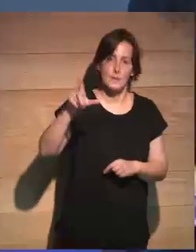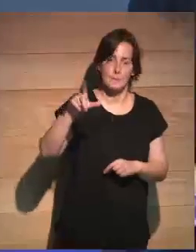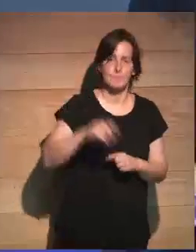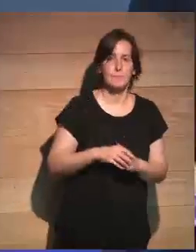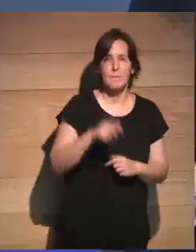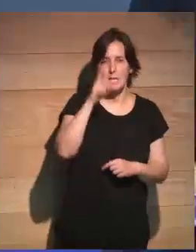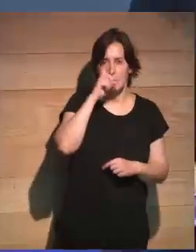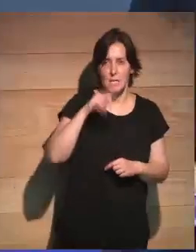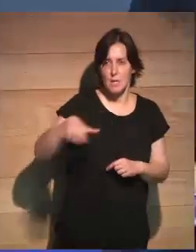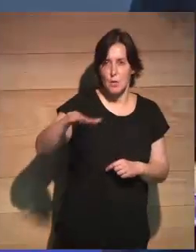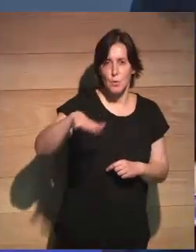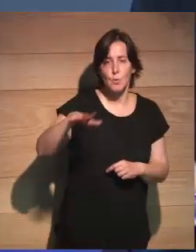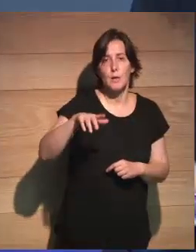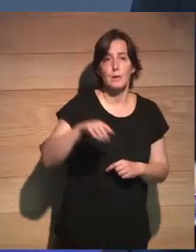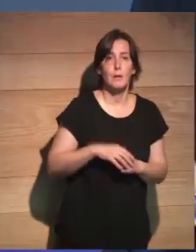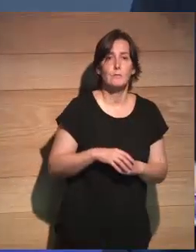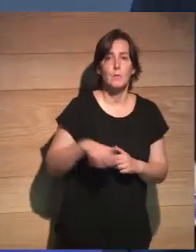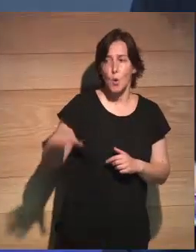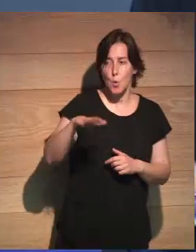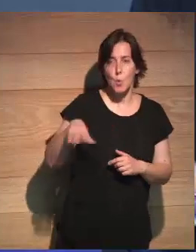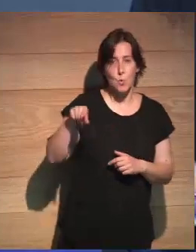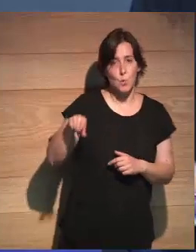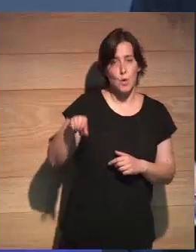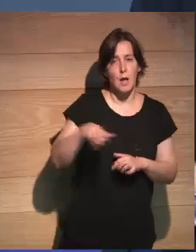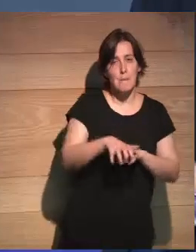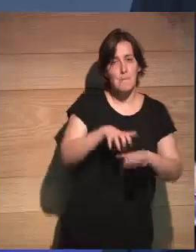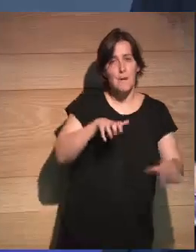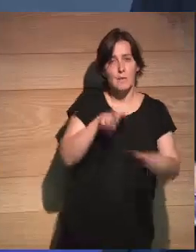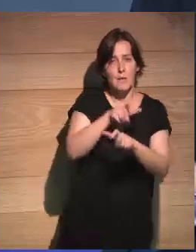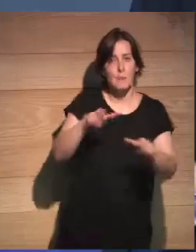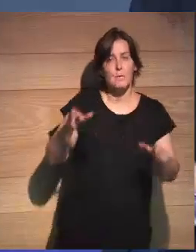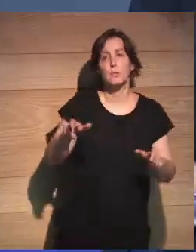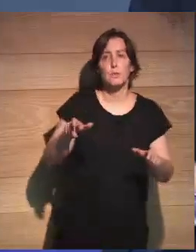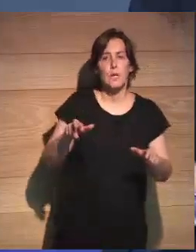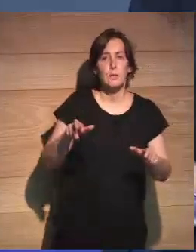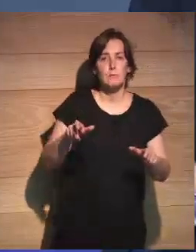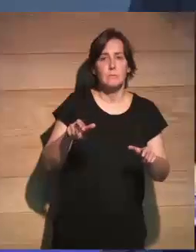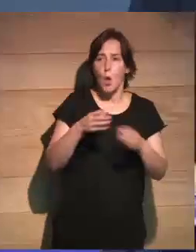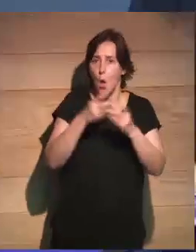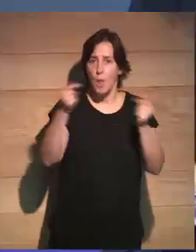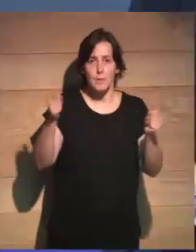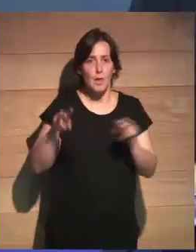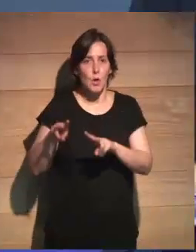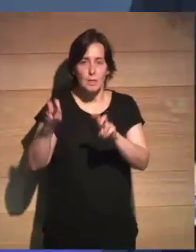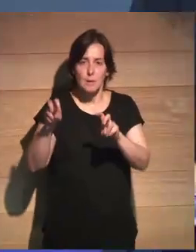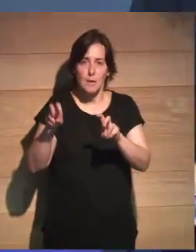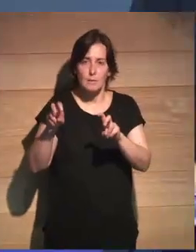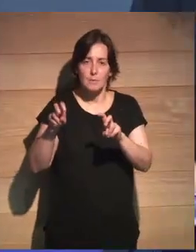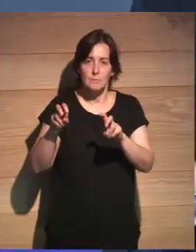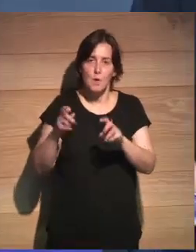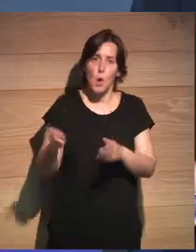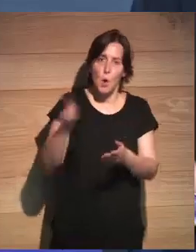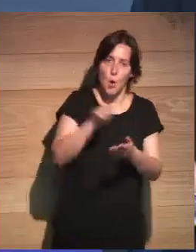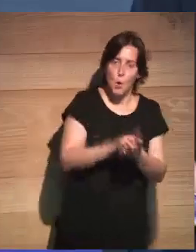Eso me recuerda a que un lugar del que la mayoría de seres humanos se habían olvidado volvió a la actualidad de la mano de una de las personas que hoy está